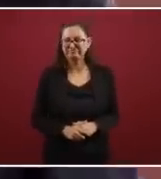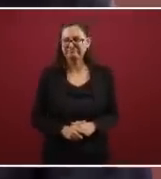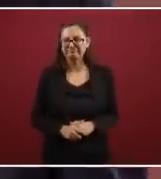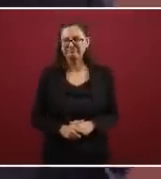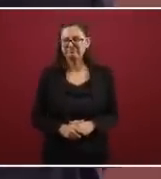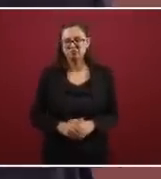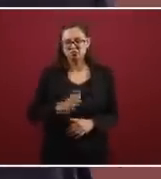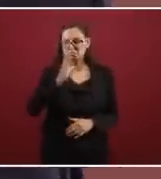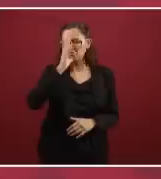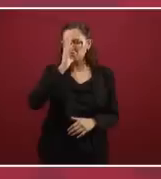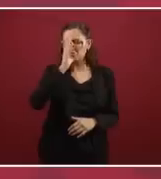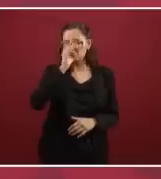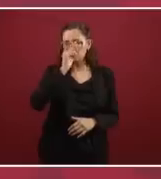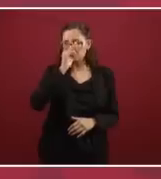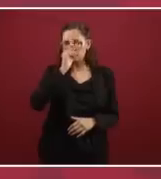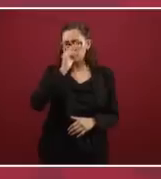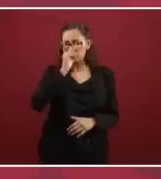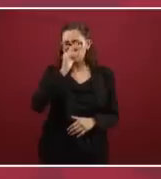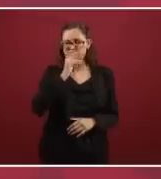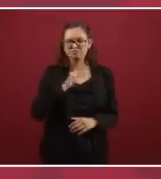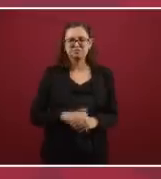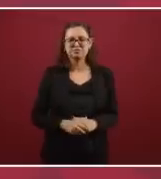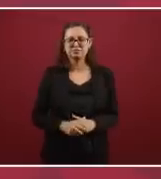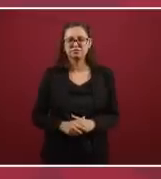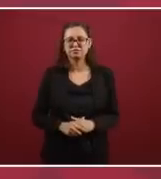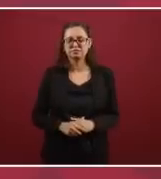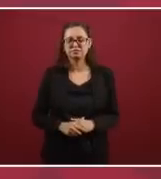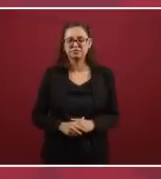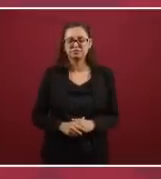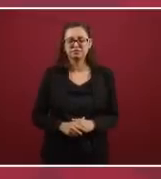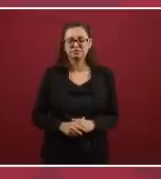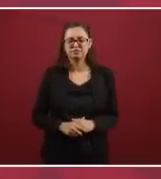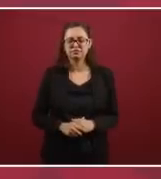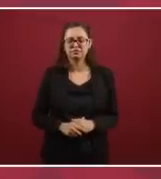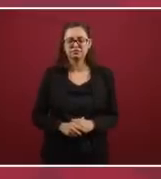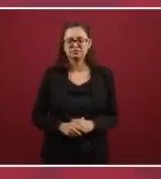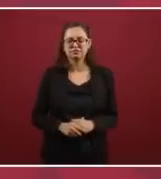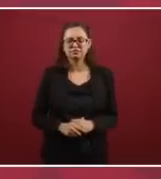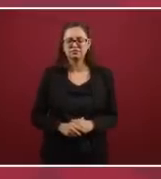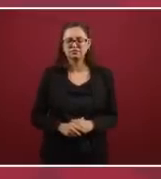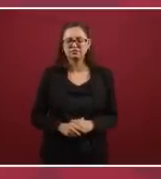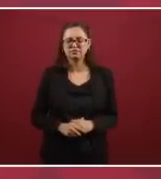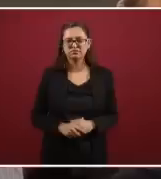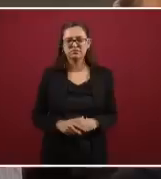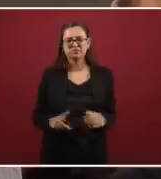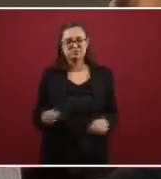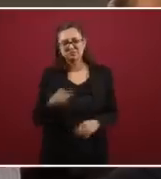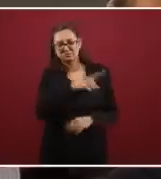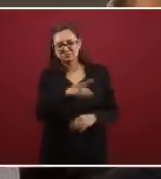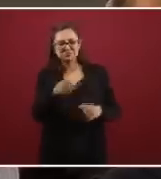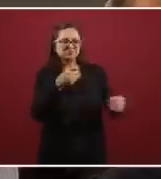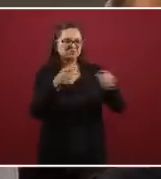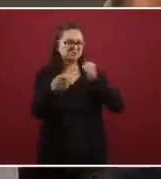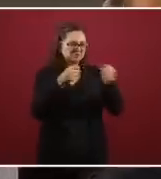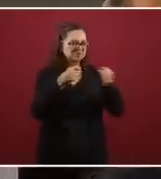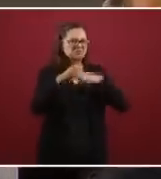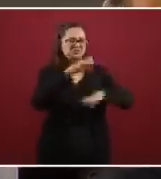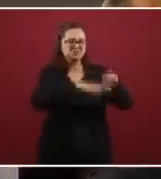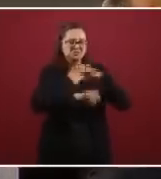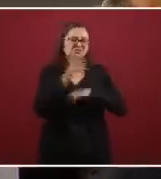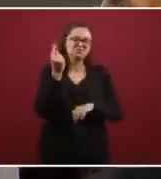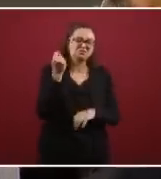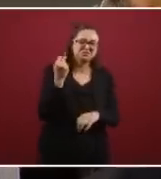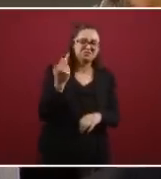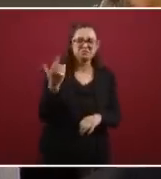distinto a las empresas de información, de comunicación.